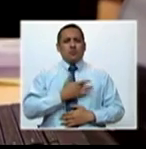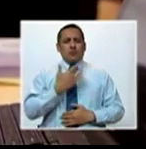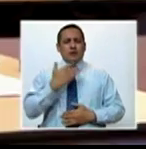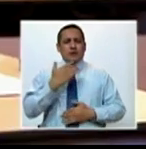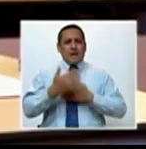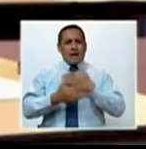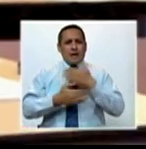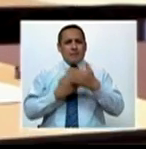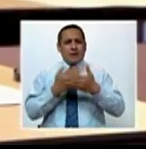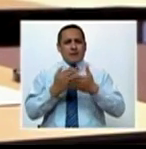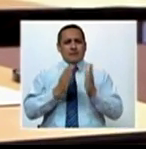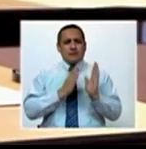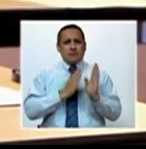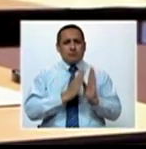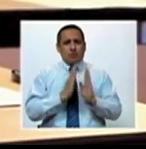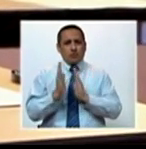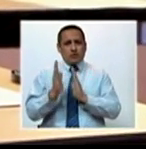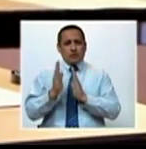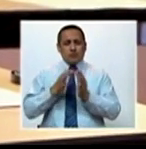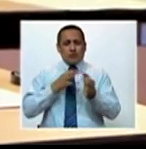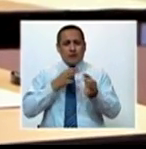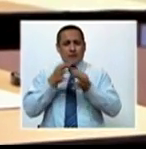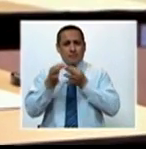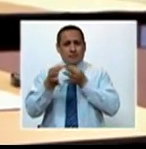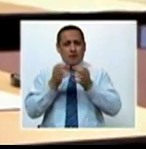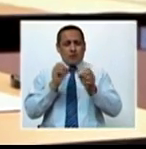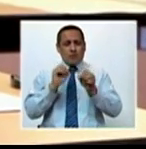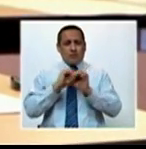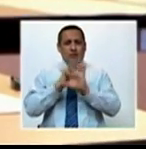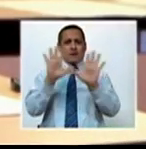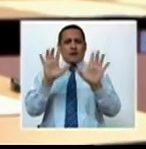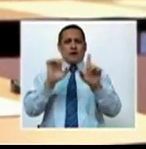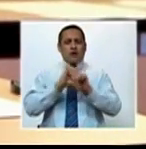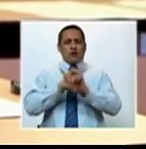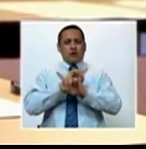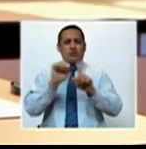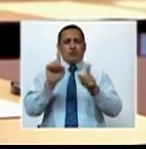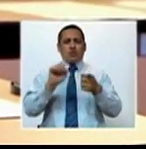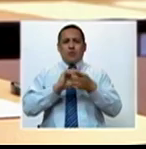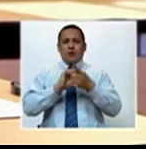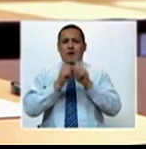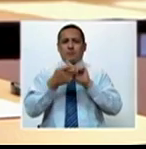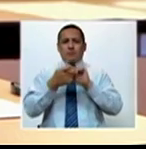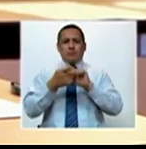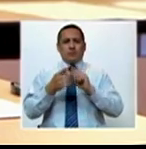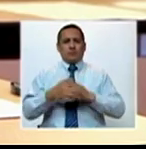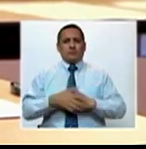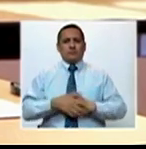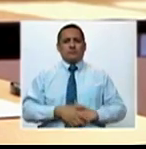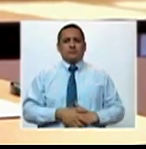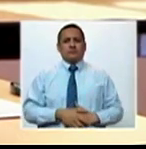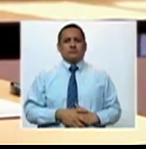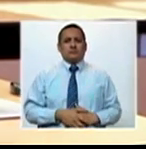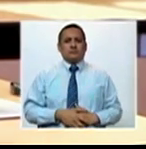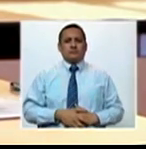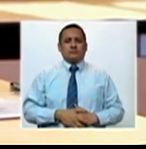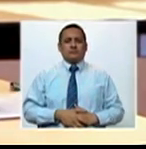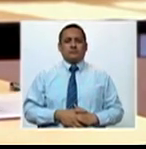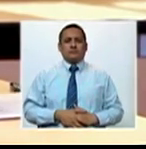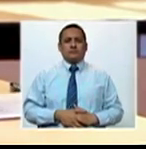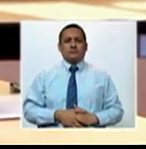motivación y del principio de non reformatio impeius.